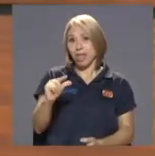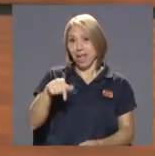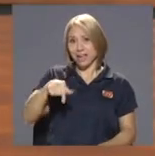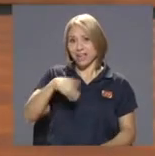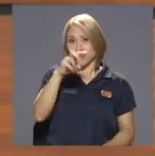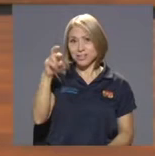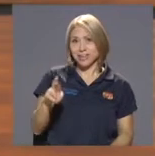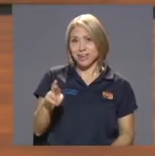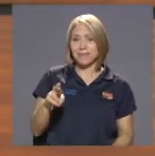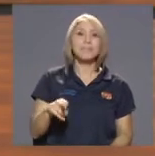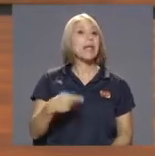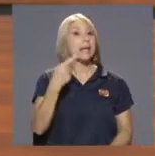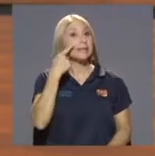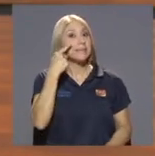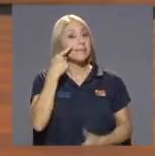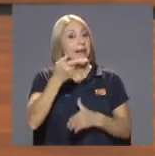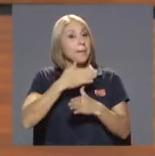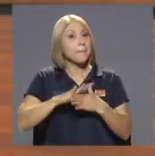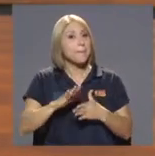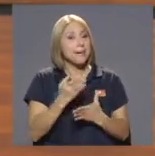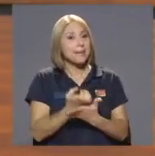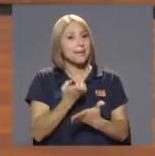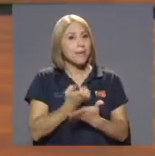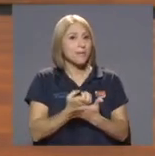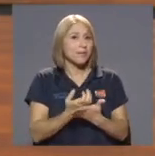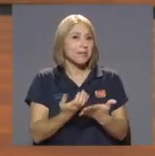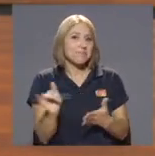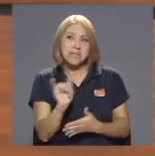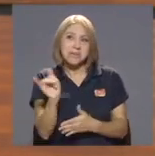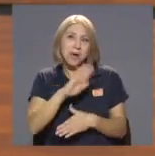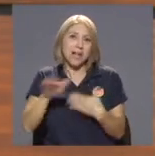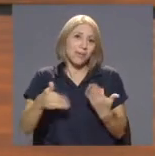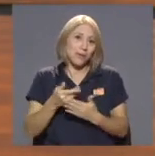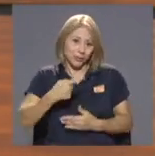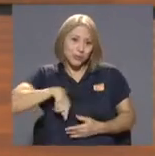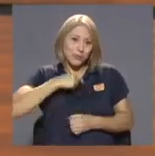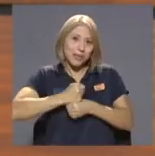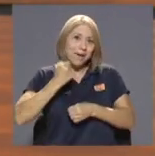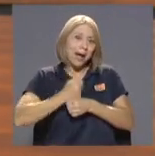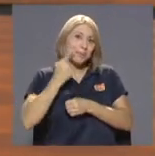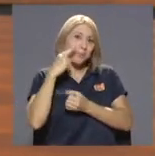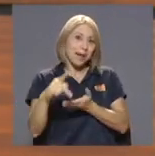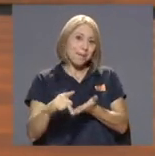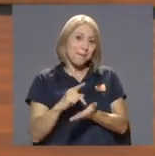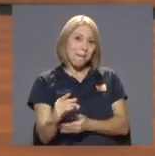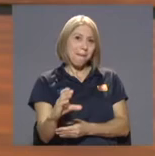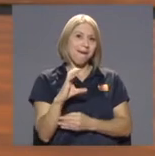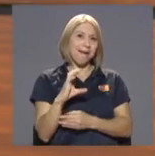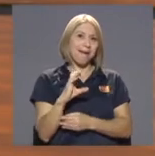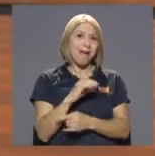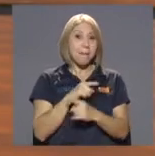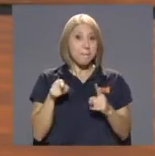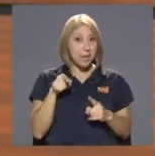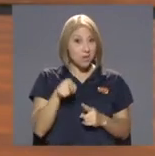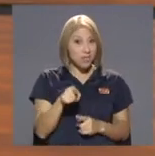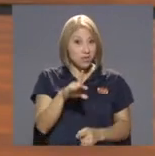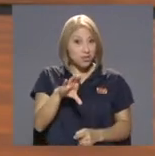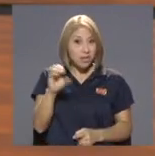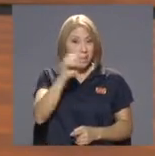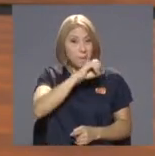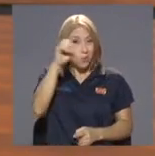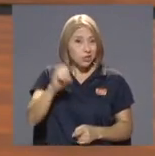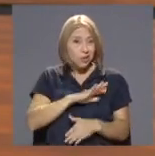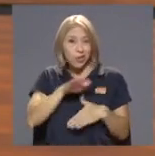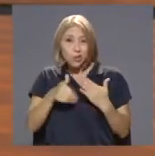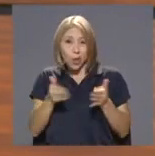viera que la parte económica, como para todos trabajamos por un salario, pero la parte económica no es el 100% de la motivación que tienen los policías. Yo